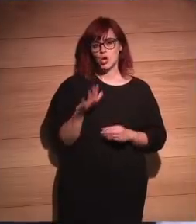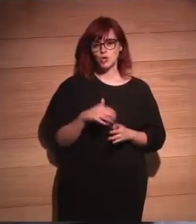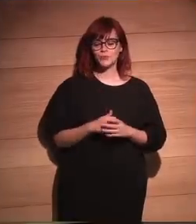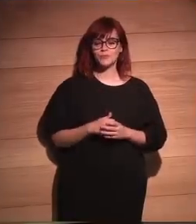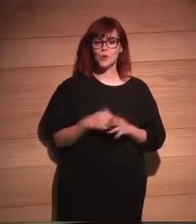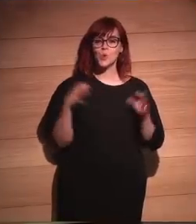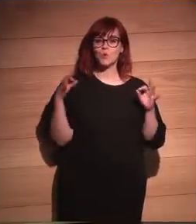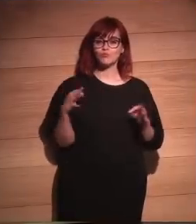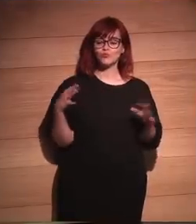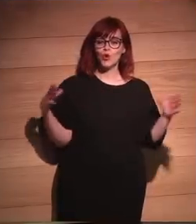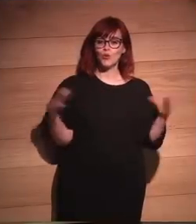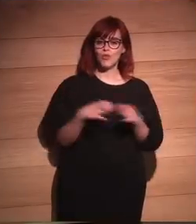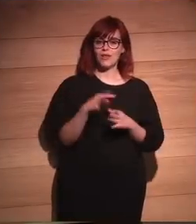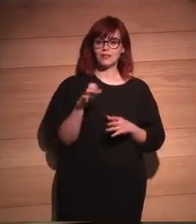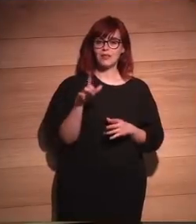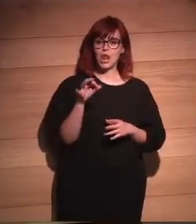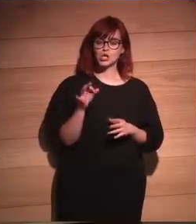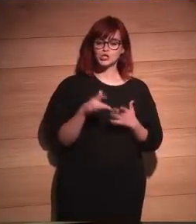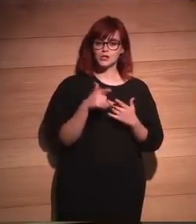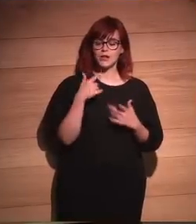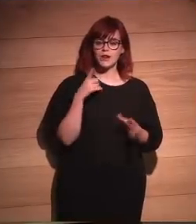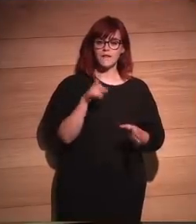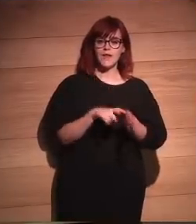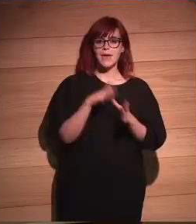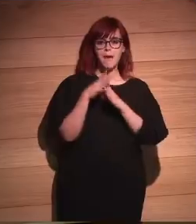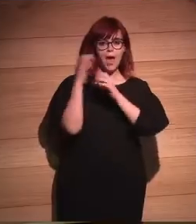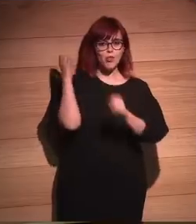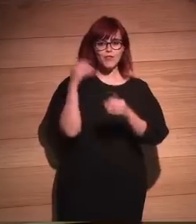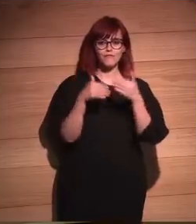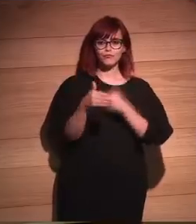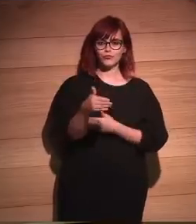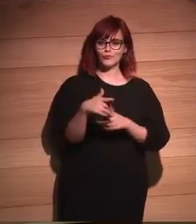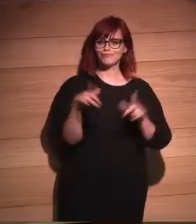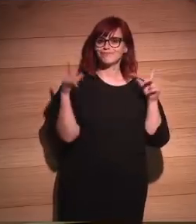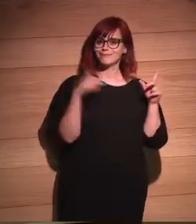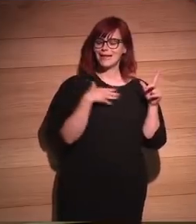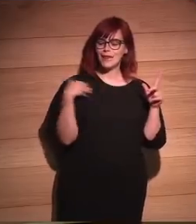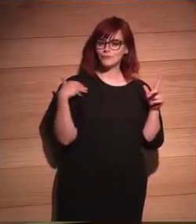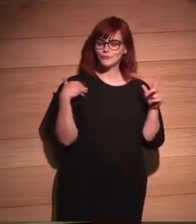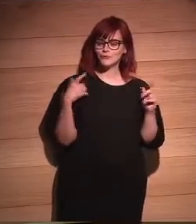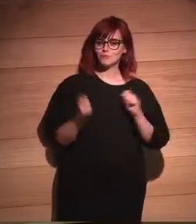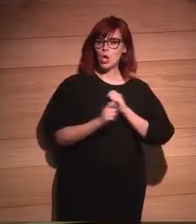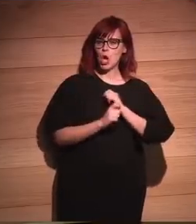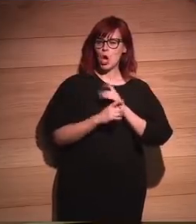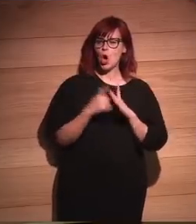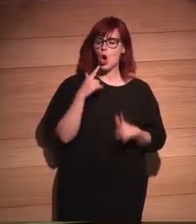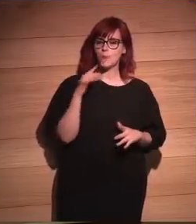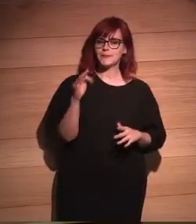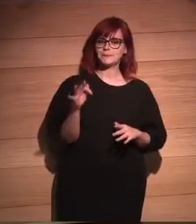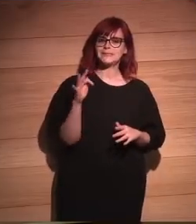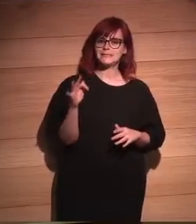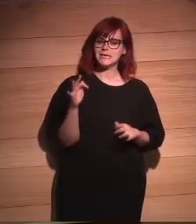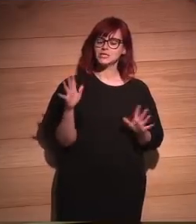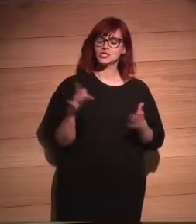Estábamos pensando crear en la comunidad Telos la figura del embajador del futuro. Buena idea. Somos estos optimistas que no solo